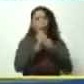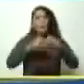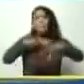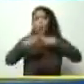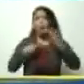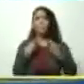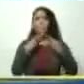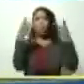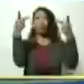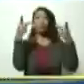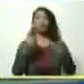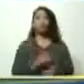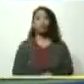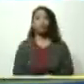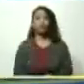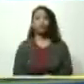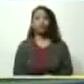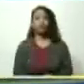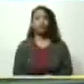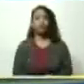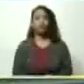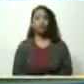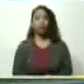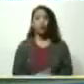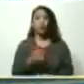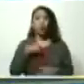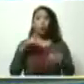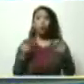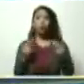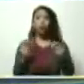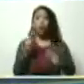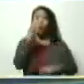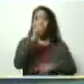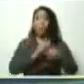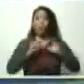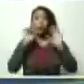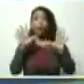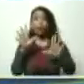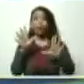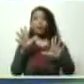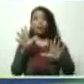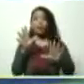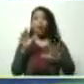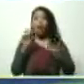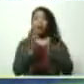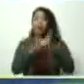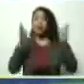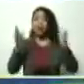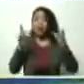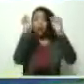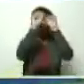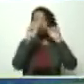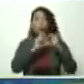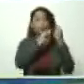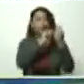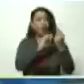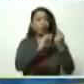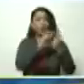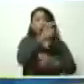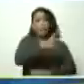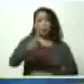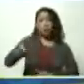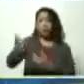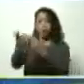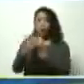públicas yo activé algo llamado el 1x10 que es un gran sistema de diálogo con la sociedad para